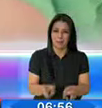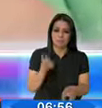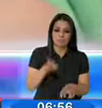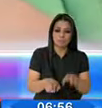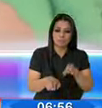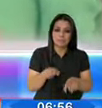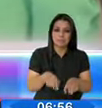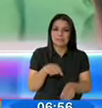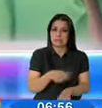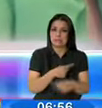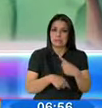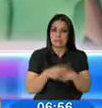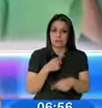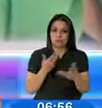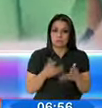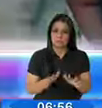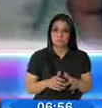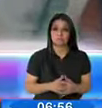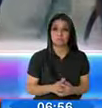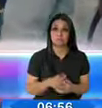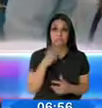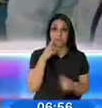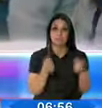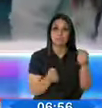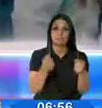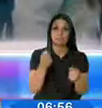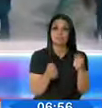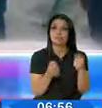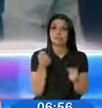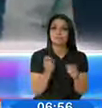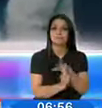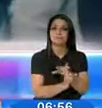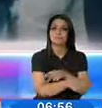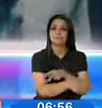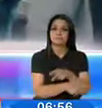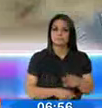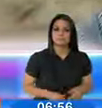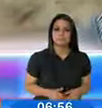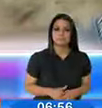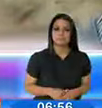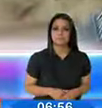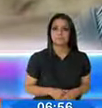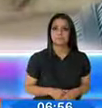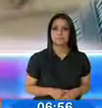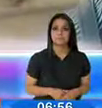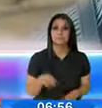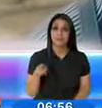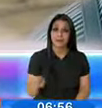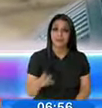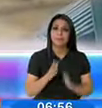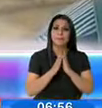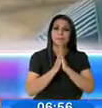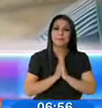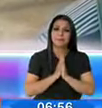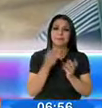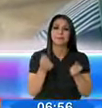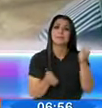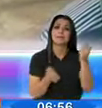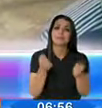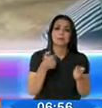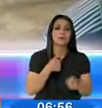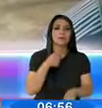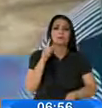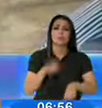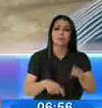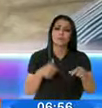vehículo resultaron heridos, mientras el conductor se habría retirado del lugar del accidente. Ella me pidió que le manejara el carro, pero no pude porque